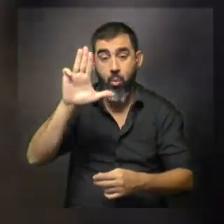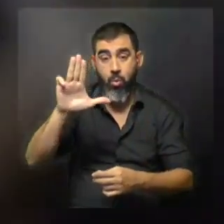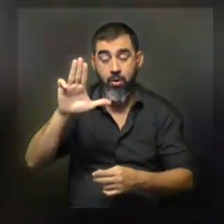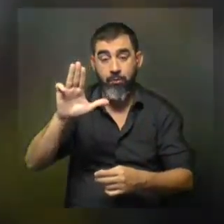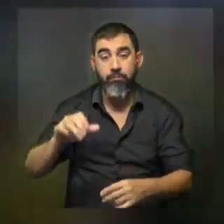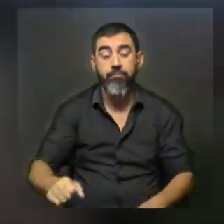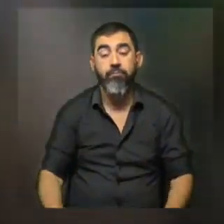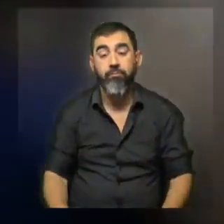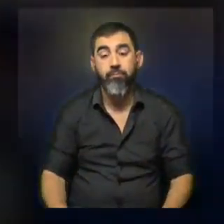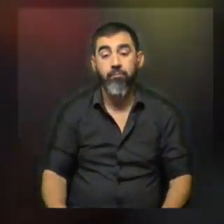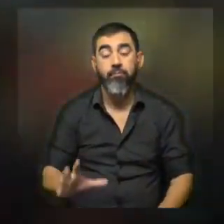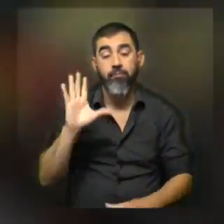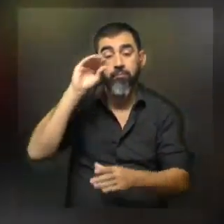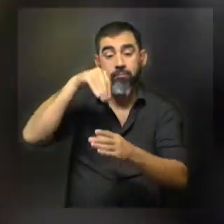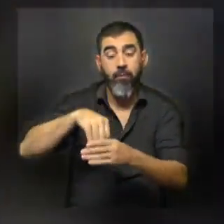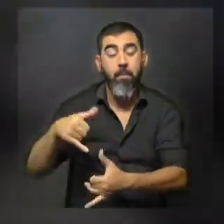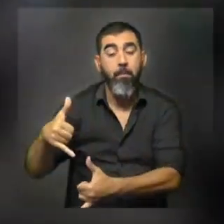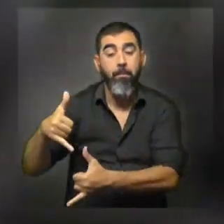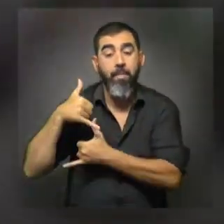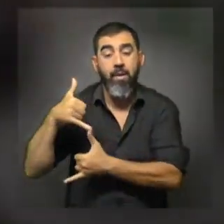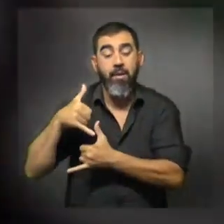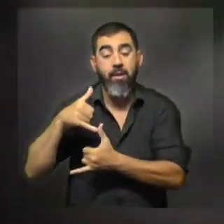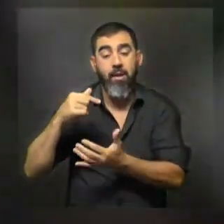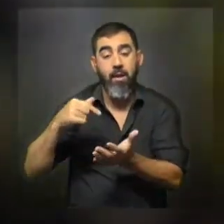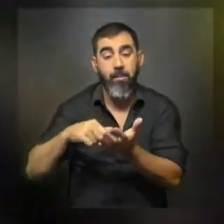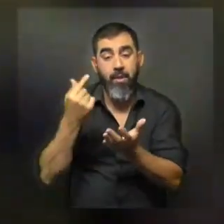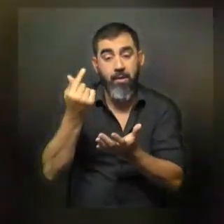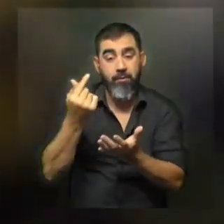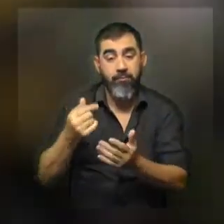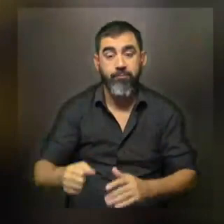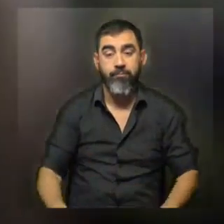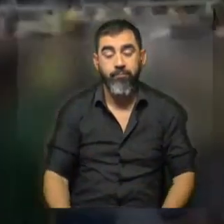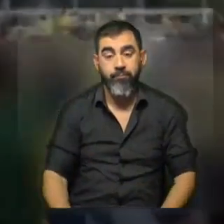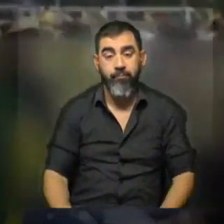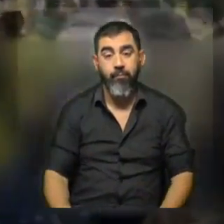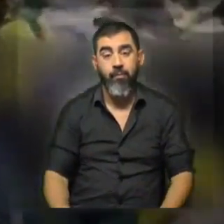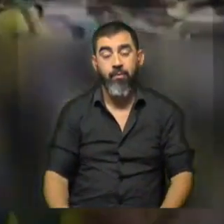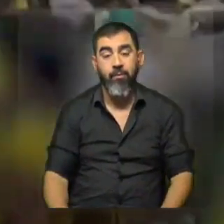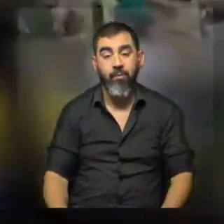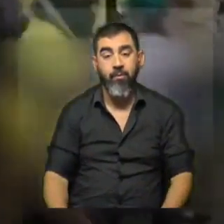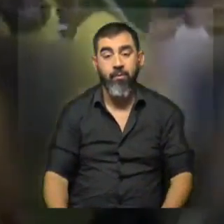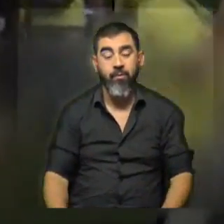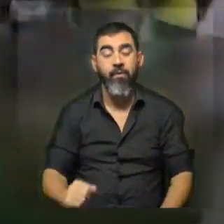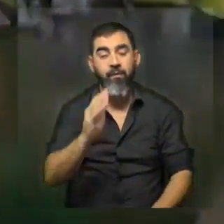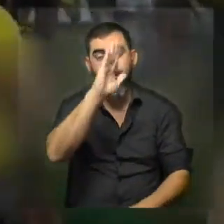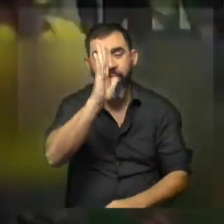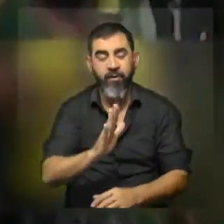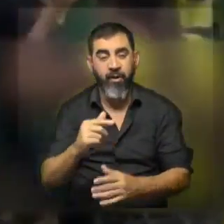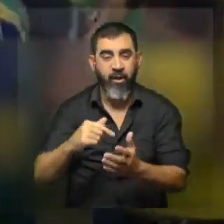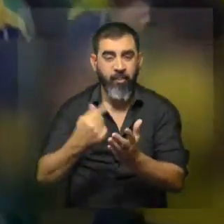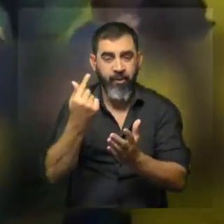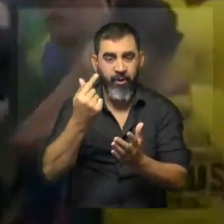que decretó la intervención del Distrito Federal. O sea, Brasil tiene su Distrito Federal, que es la